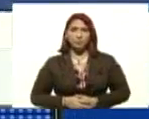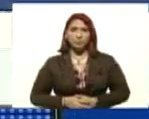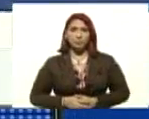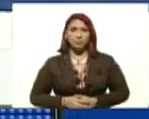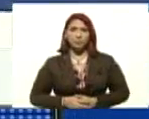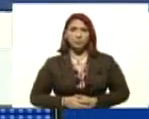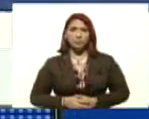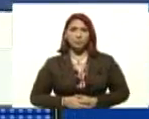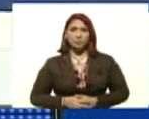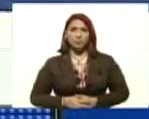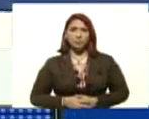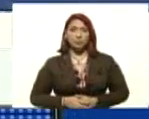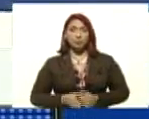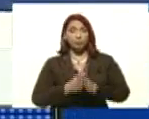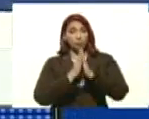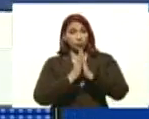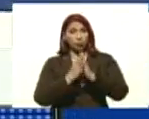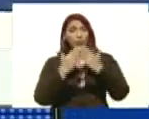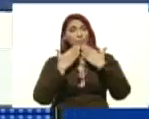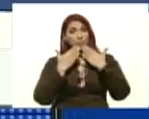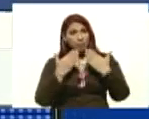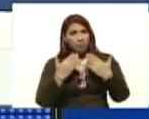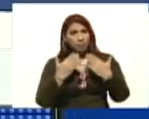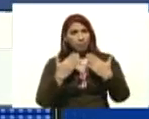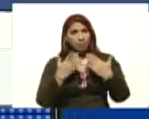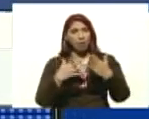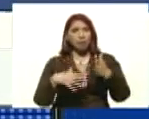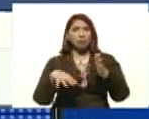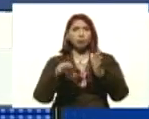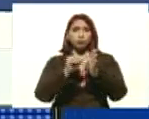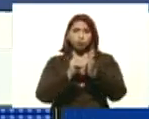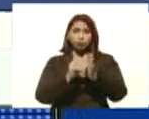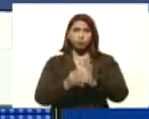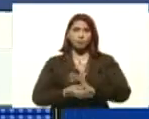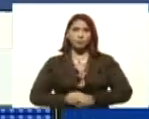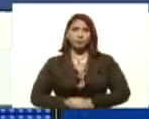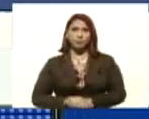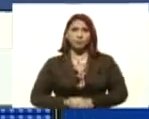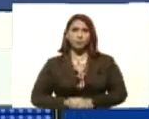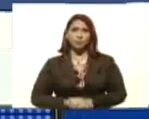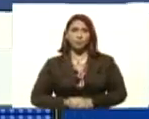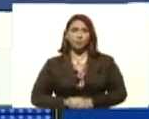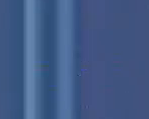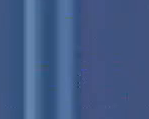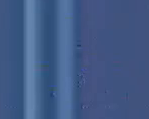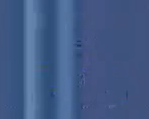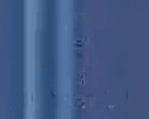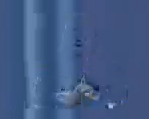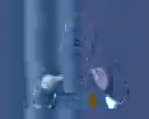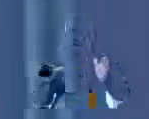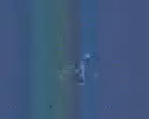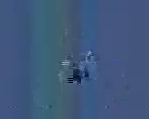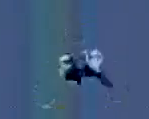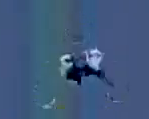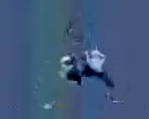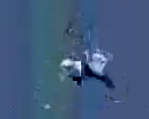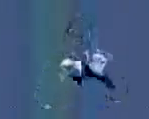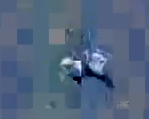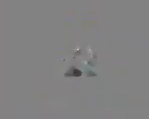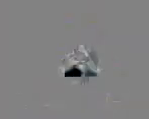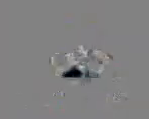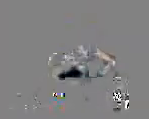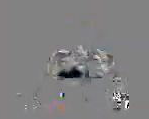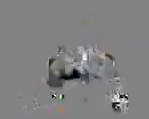Y lo que les voy a pedir es que retomemos el punto donde quedó todo sobre el tema